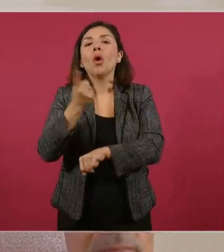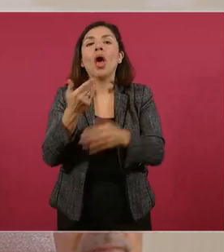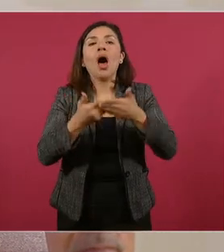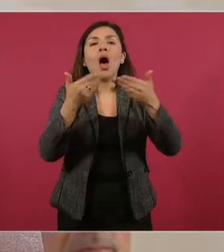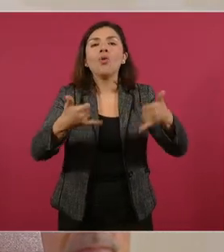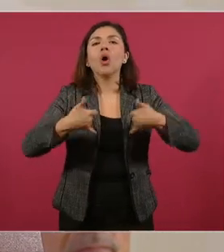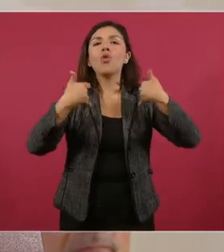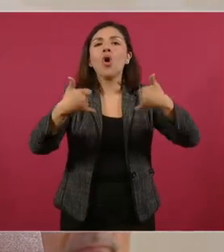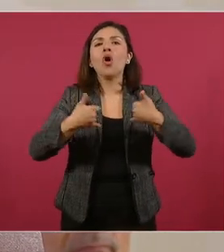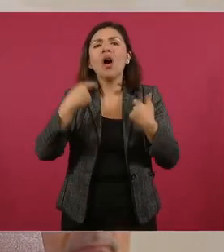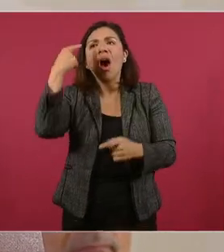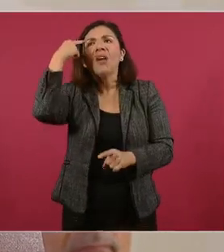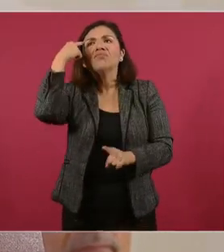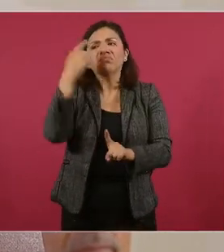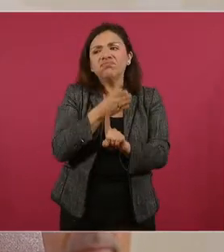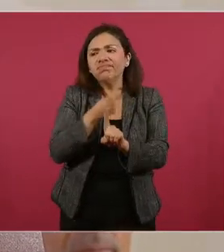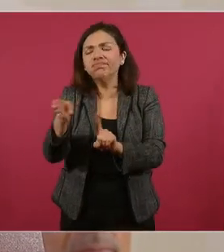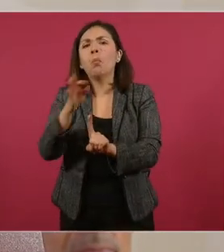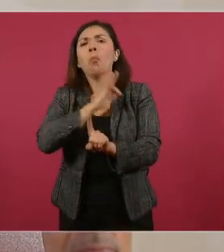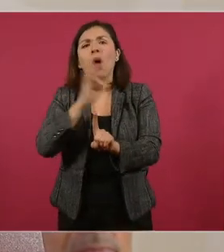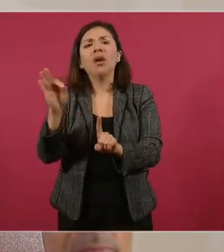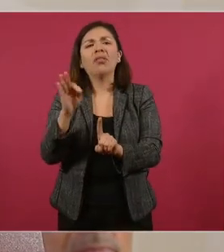tienen opciones, tienen alternativas.